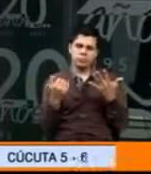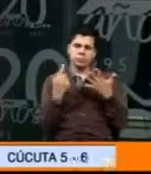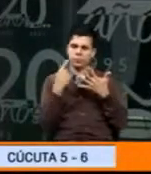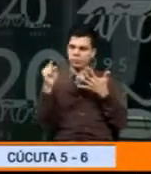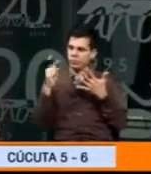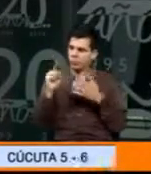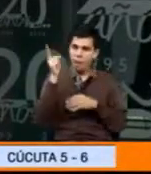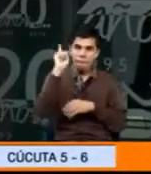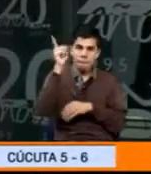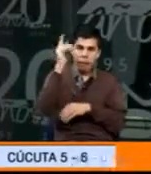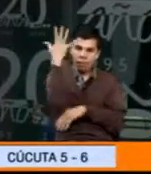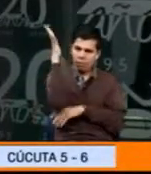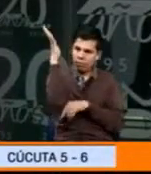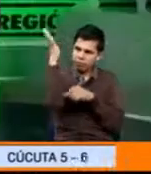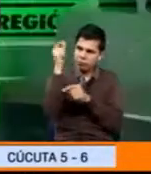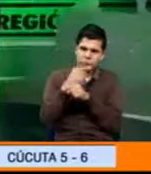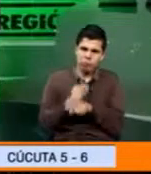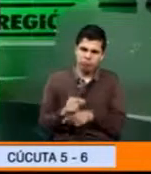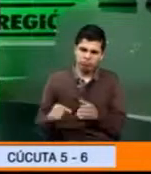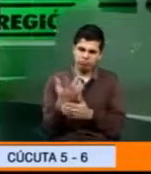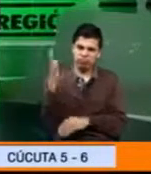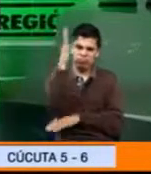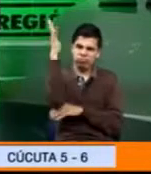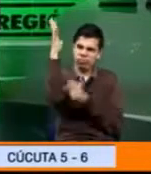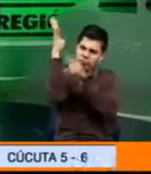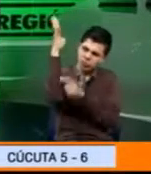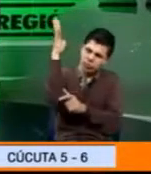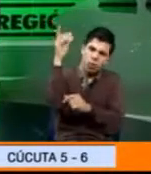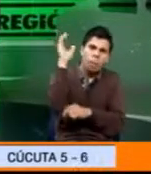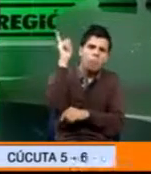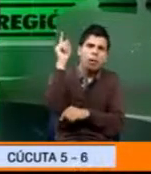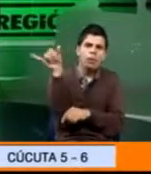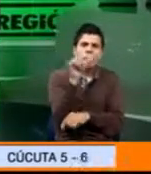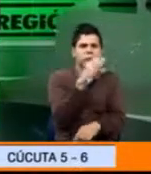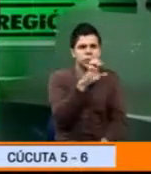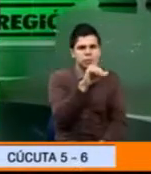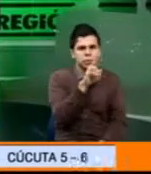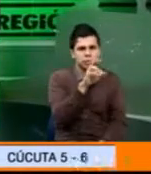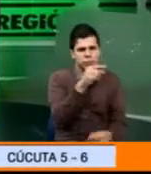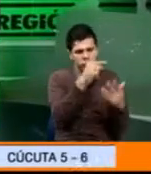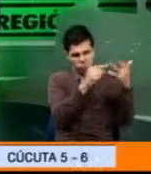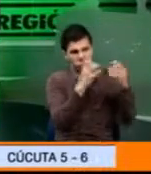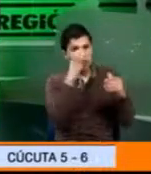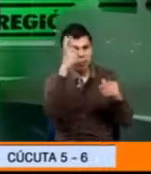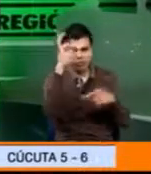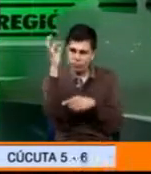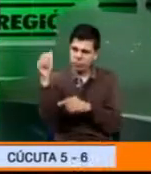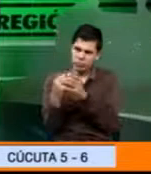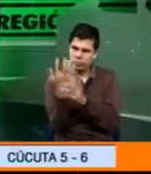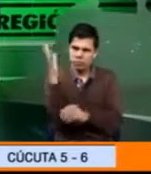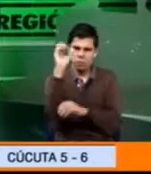madera que crece más rápido, que puede tener quizá las mismas características del cedro y de los que usted acaba de nombrar. ¿No se puede hacer